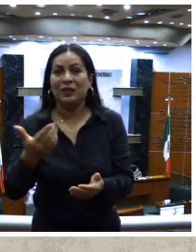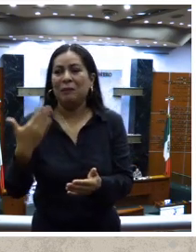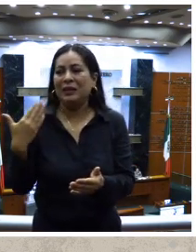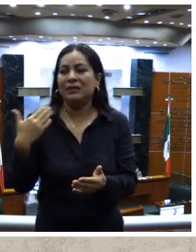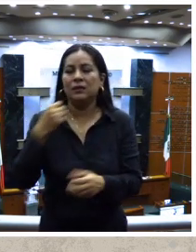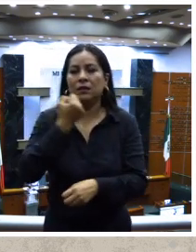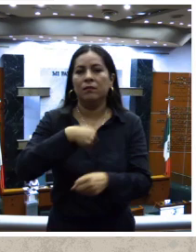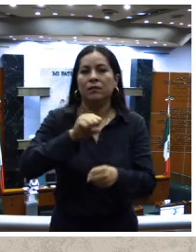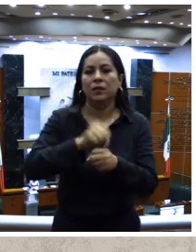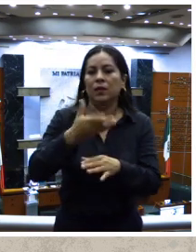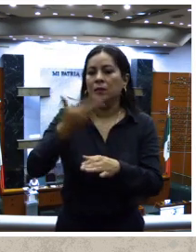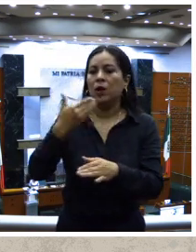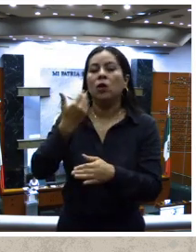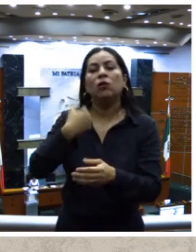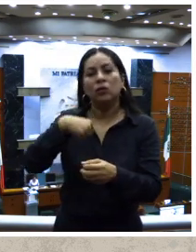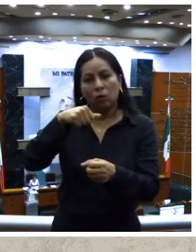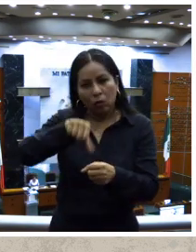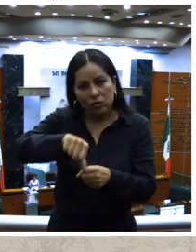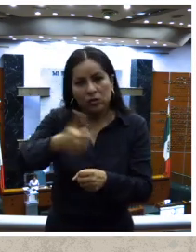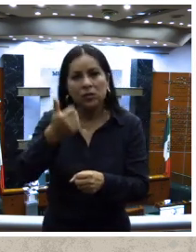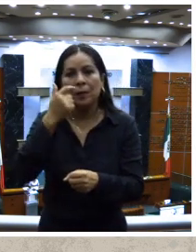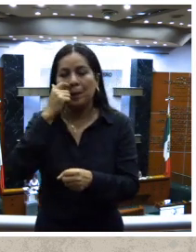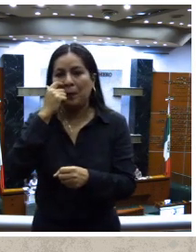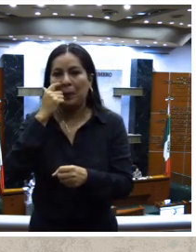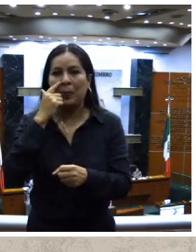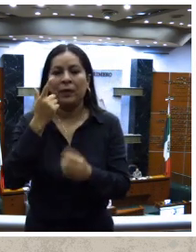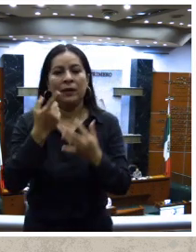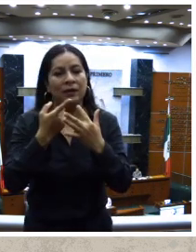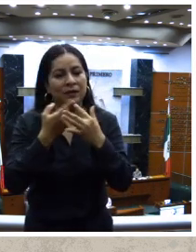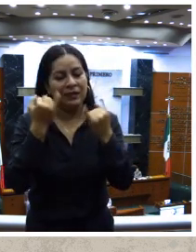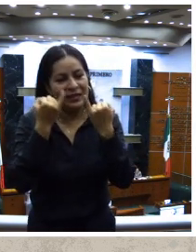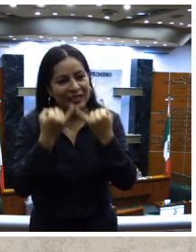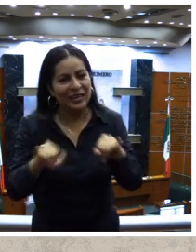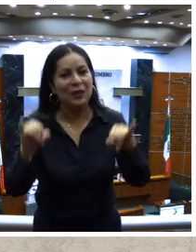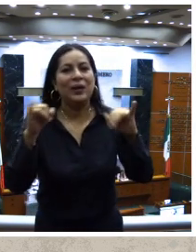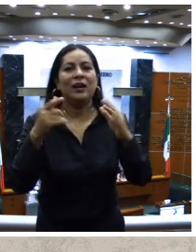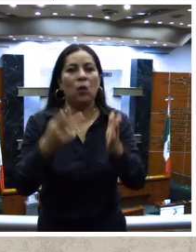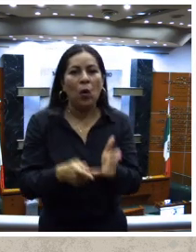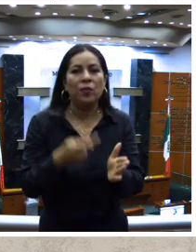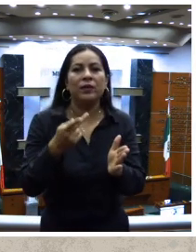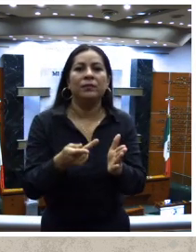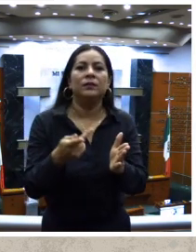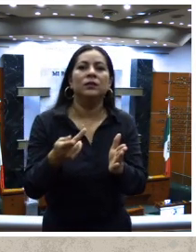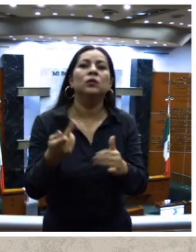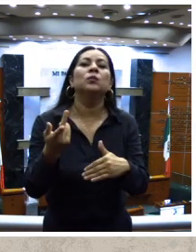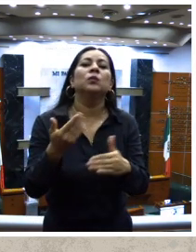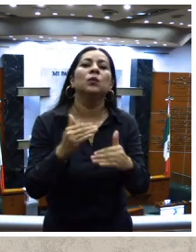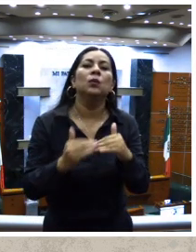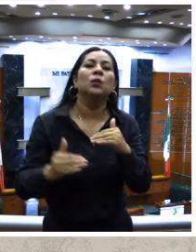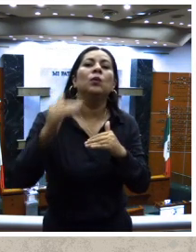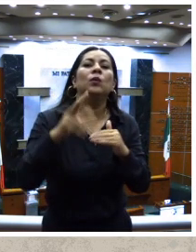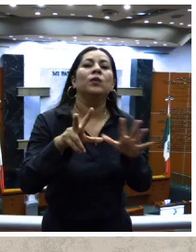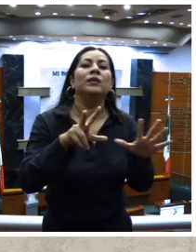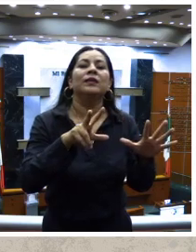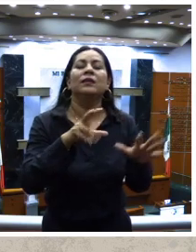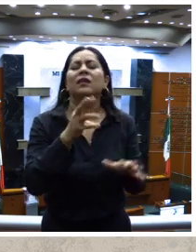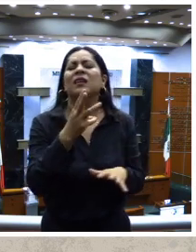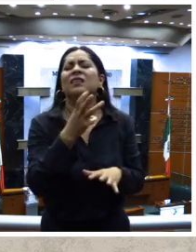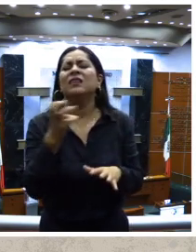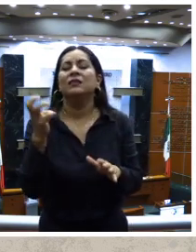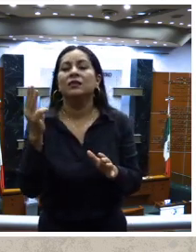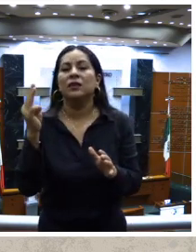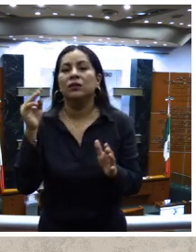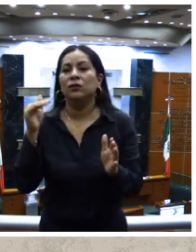semana, por onceava vez, se volvió a inaugurar y se dijo que tuvo un sobrecosto de 300